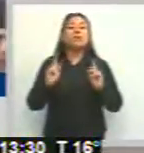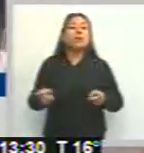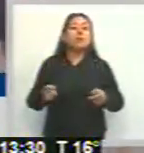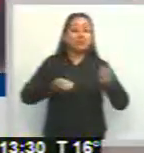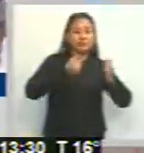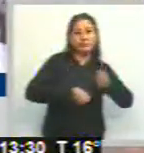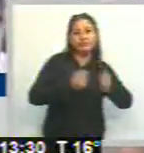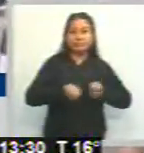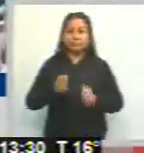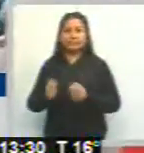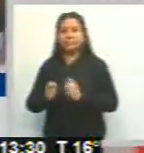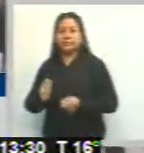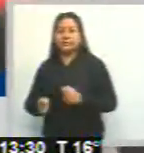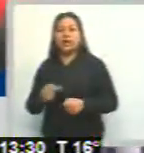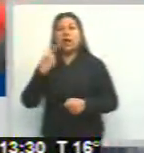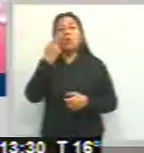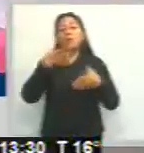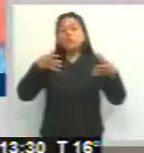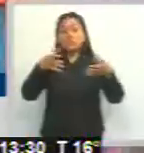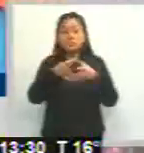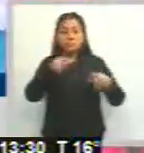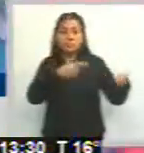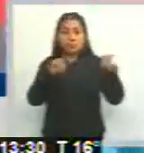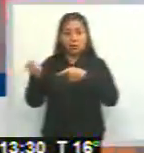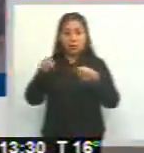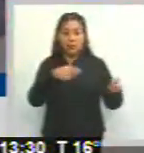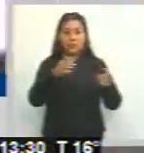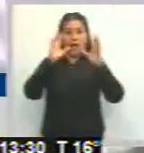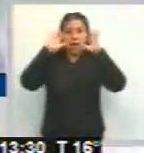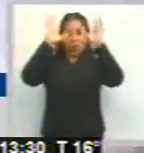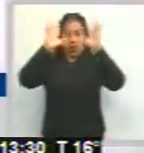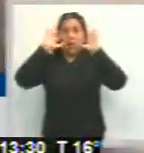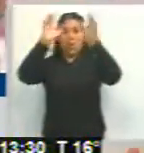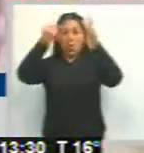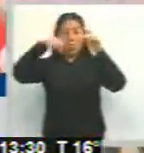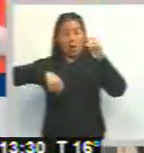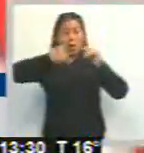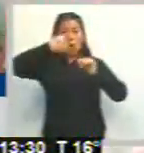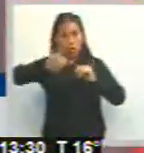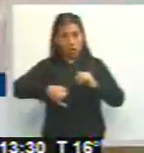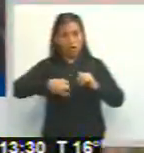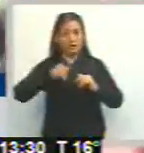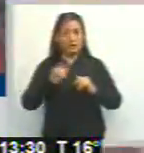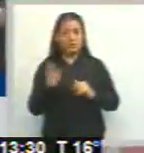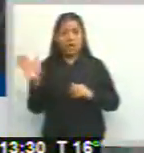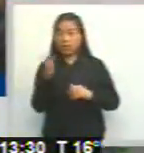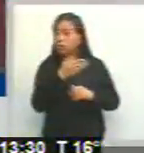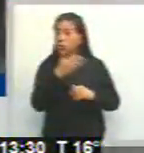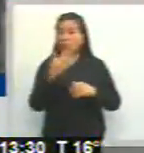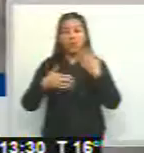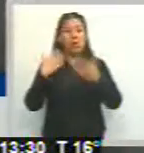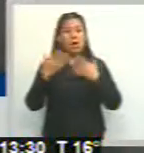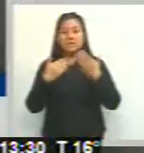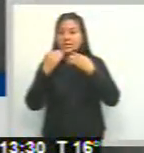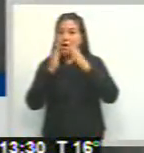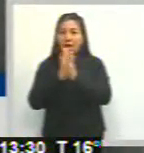batucada, también un grupo musical. Mega Cumbia, que hoy nos confirmaron que todo lo hacen ad